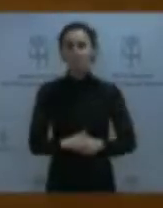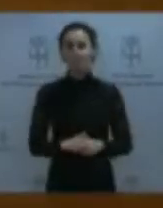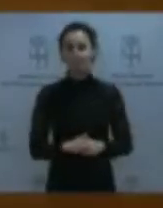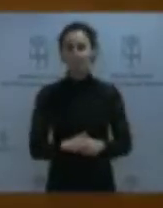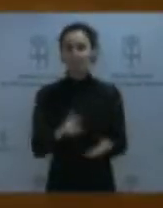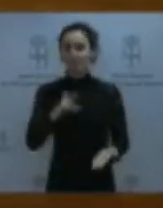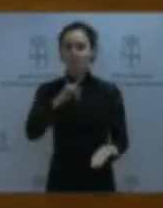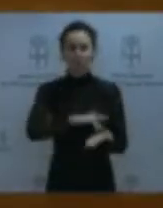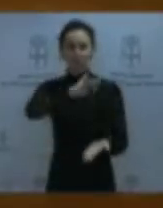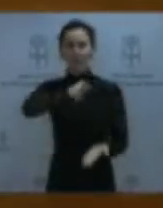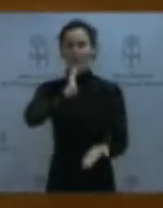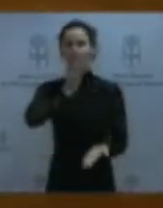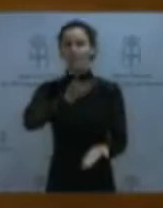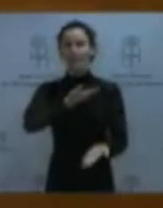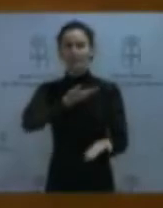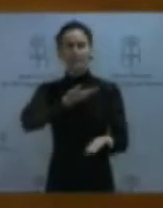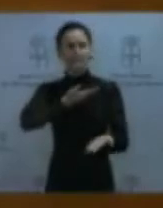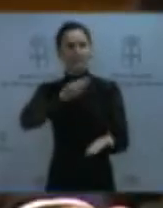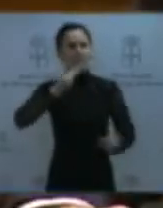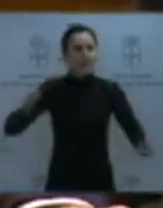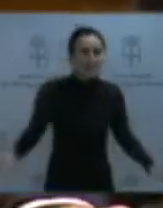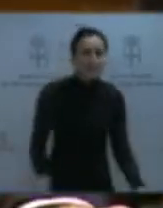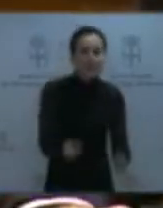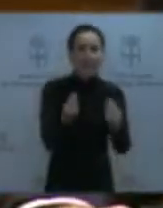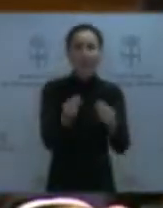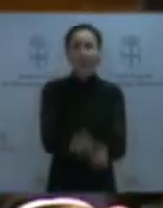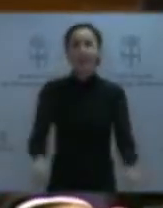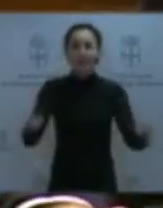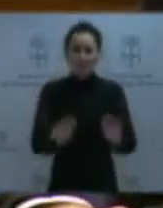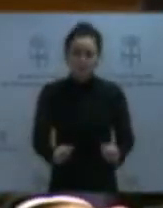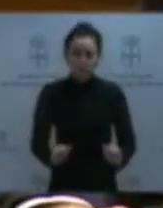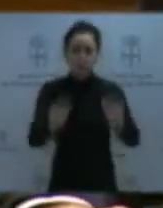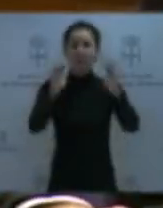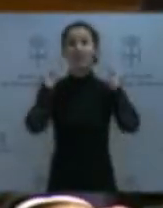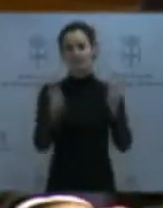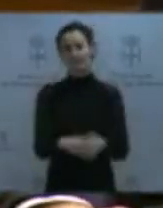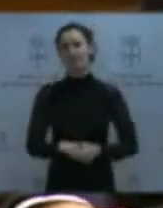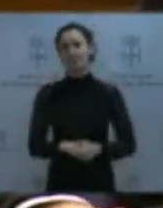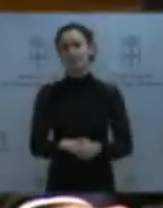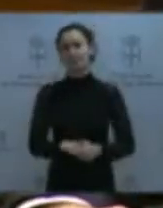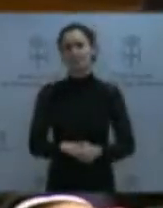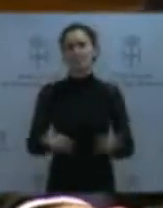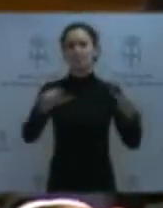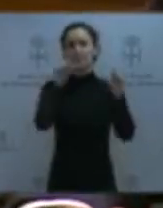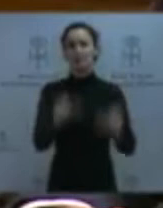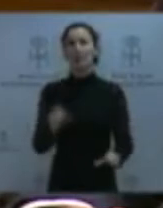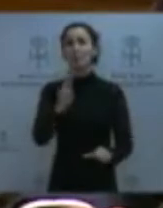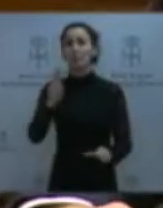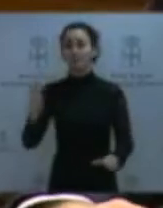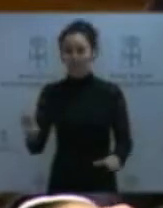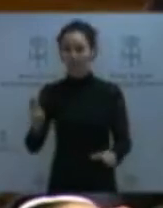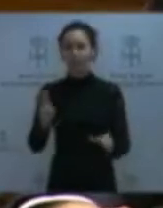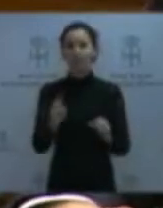vivido ninguna mejoría, ningún síntoma de reactivación, por la sencilla razón de que el modelo del Partido Popular, el modelo de